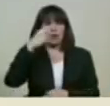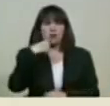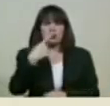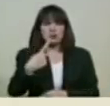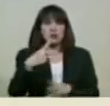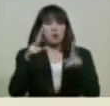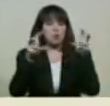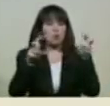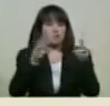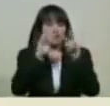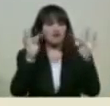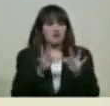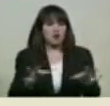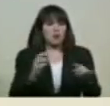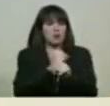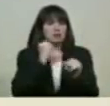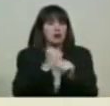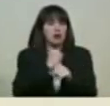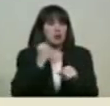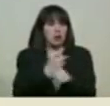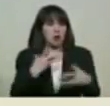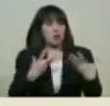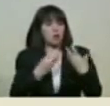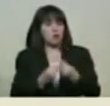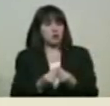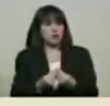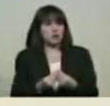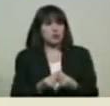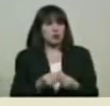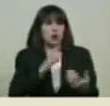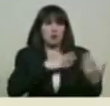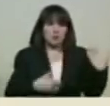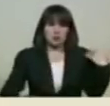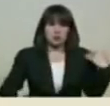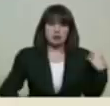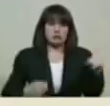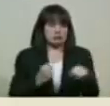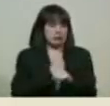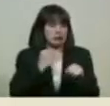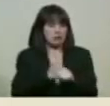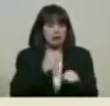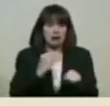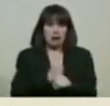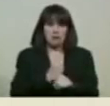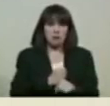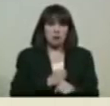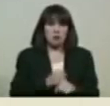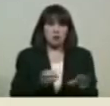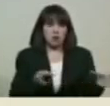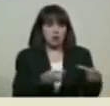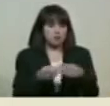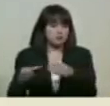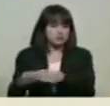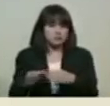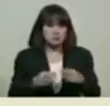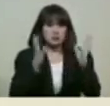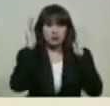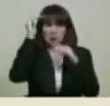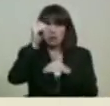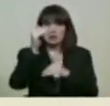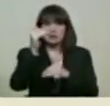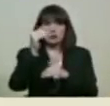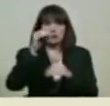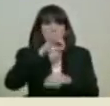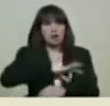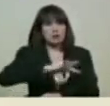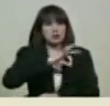venido realizando con el jefe de Estado, donde se dan jornadas de trabajo en áreas muy sensibles para la atención de la